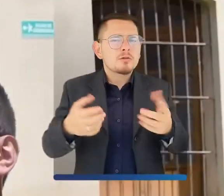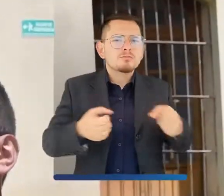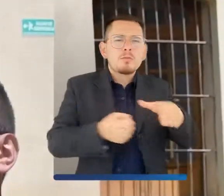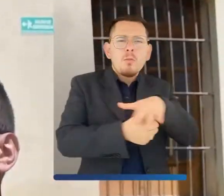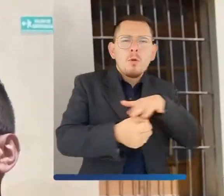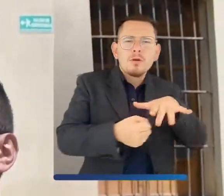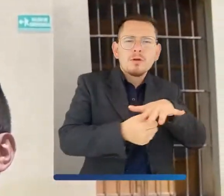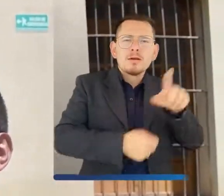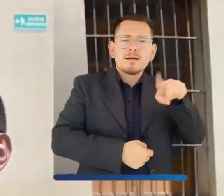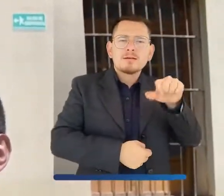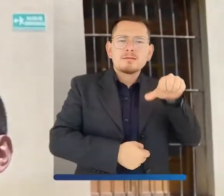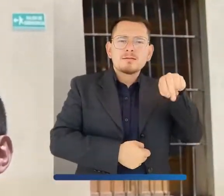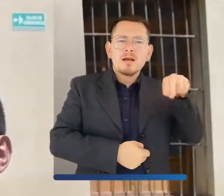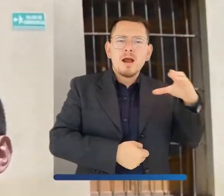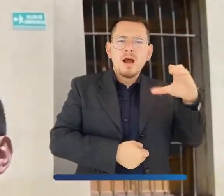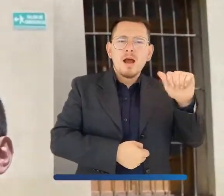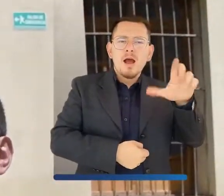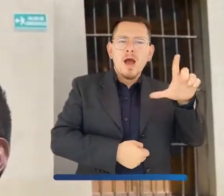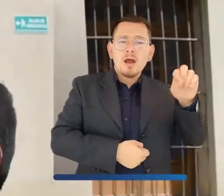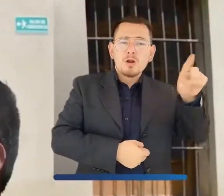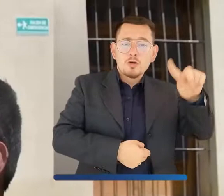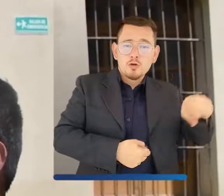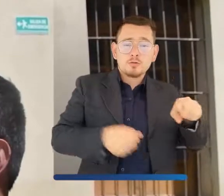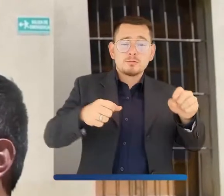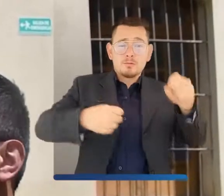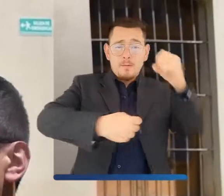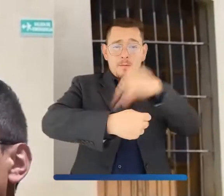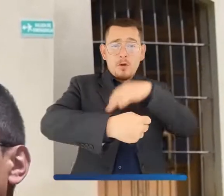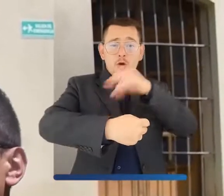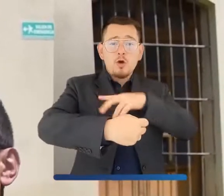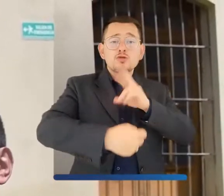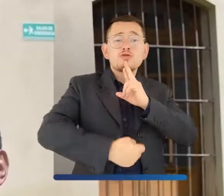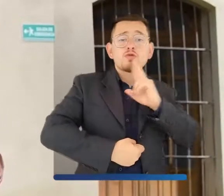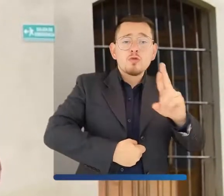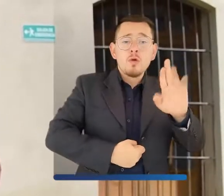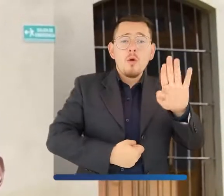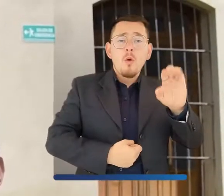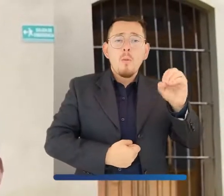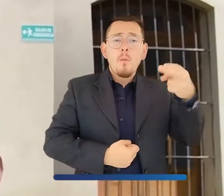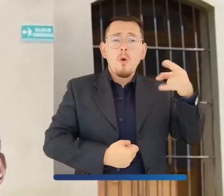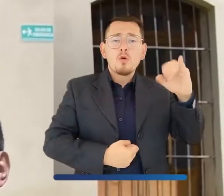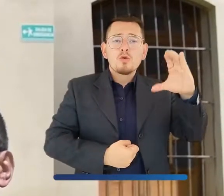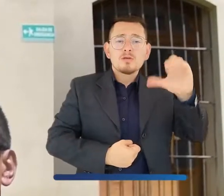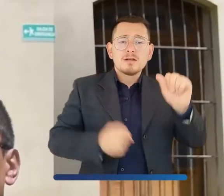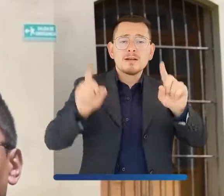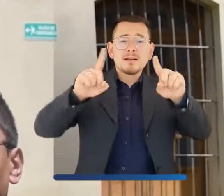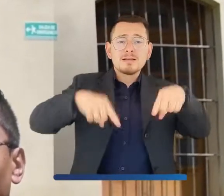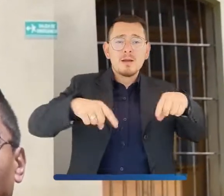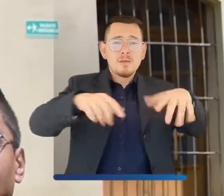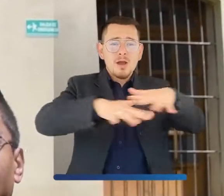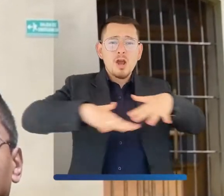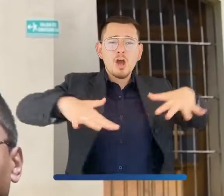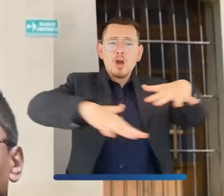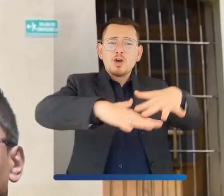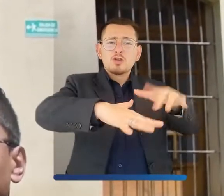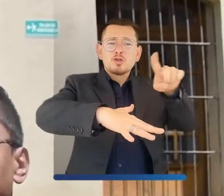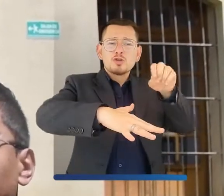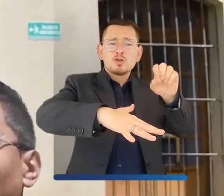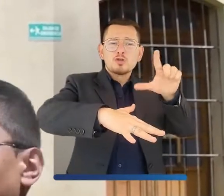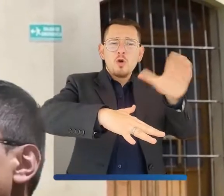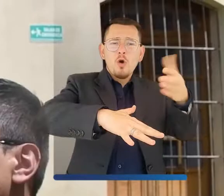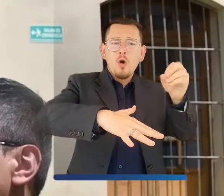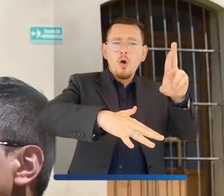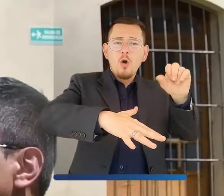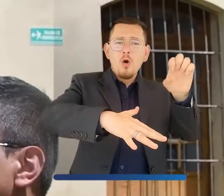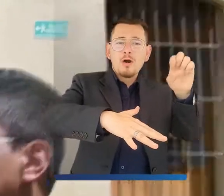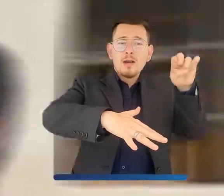Nombre, cuánto lleva acá, mucho que es acá, de qué más se encarga, por favor. Vale, mi nombre es Diego Pulgarín, yo soy el rector del Colegio Salesiano y este es mi